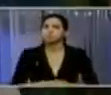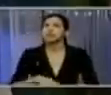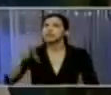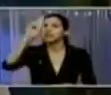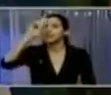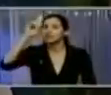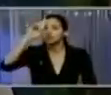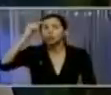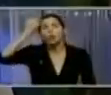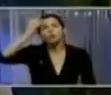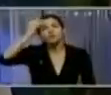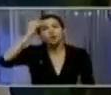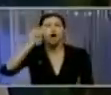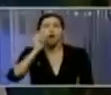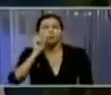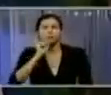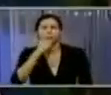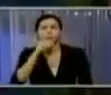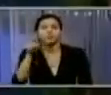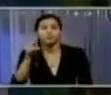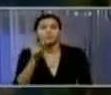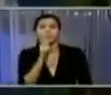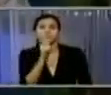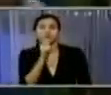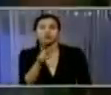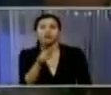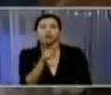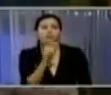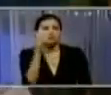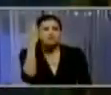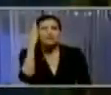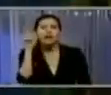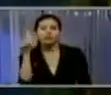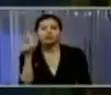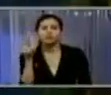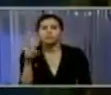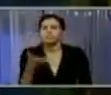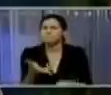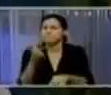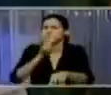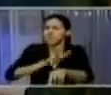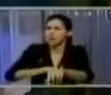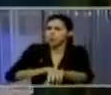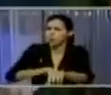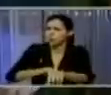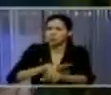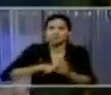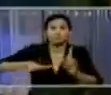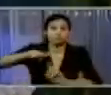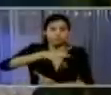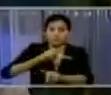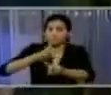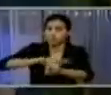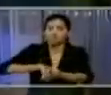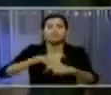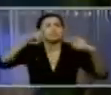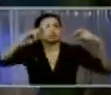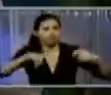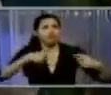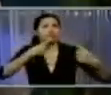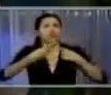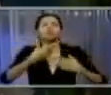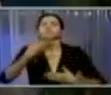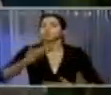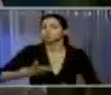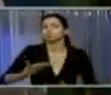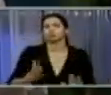Vicente. Porque él sabe que en las peores circunstancias, siempre sentarse y dialogar, así no estemos de acuerdo,